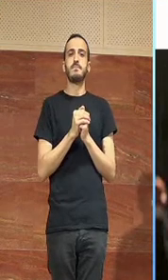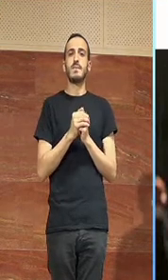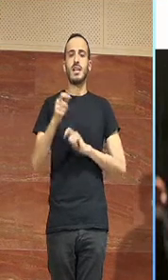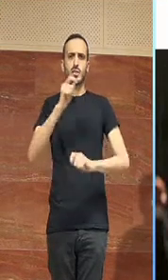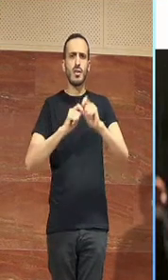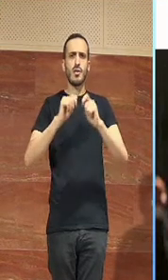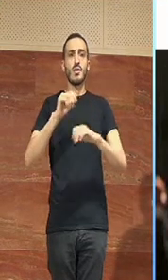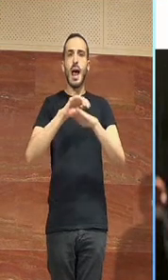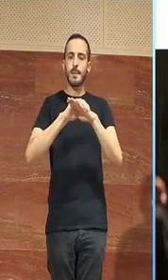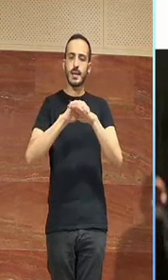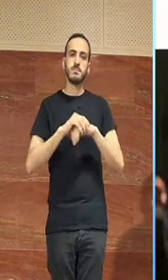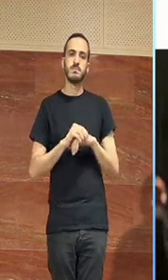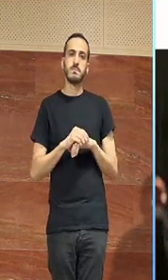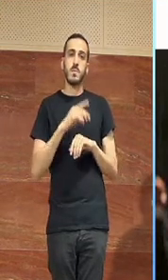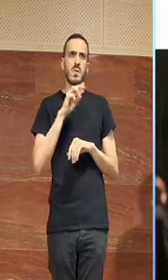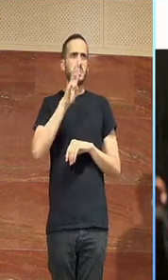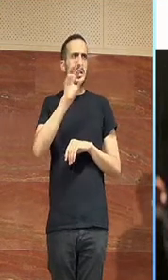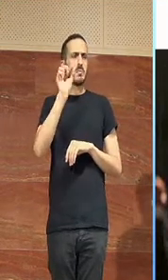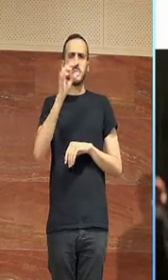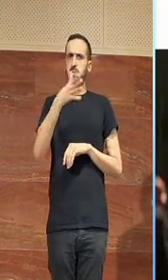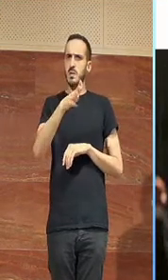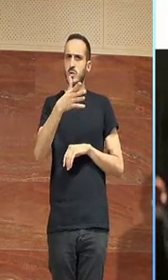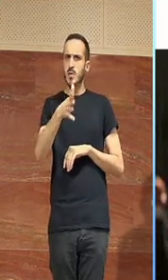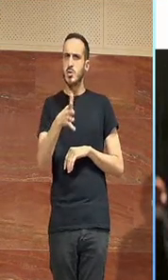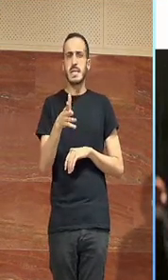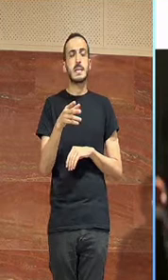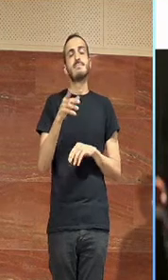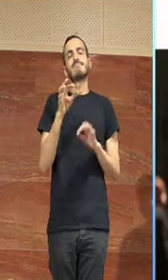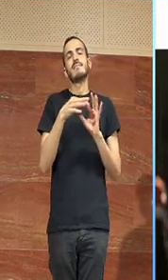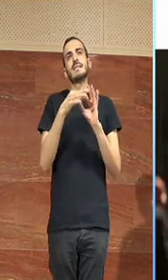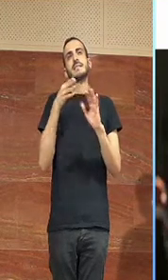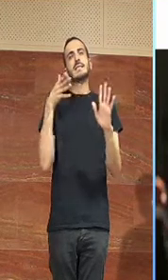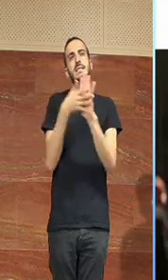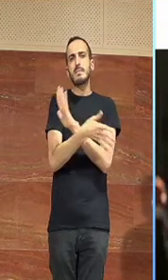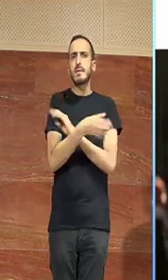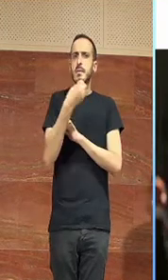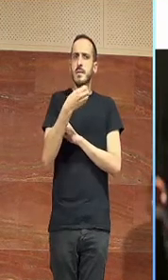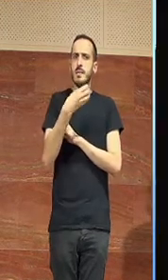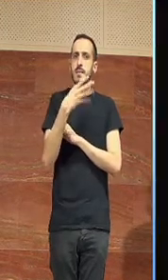refleja, son 3 minutos, y refleja bastante bien el panorama de la discapacidad en el mundo.